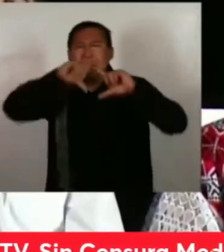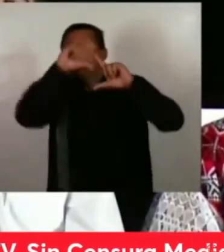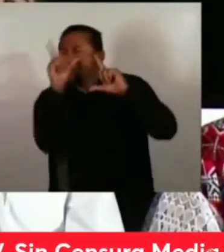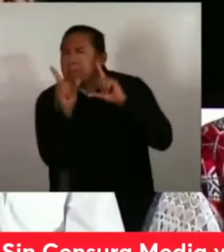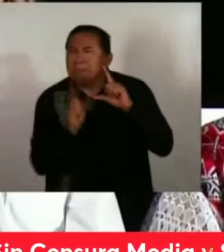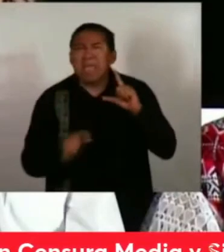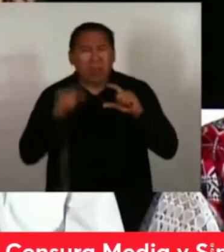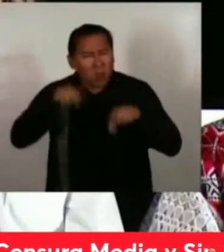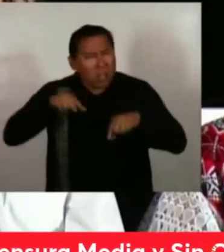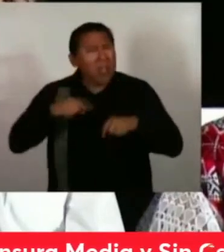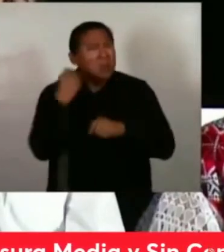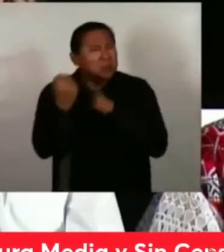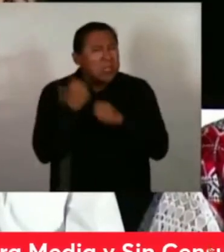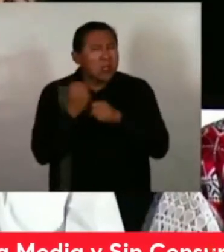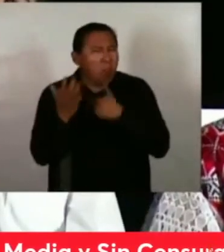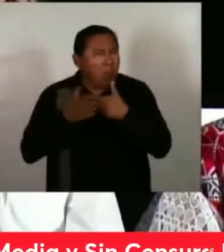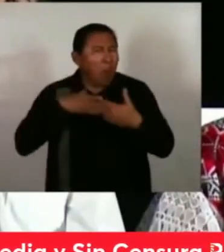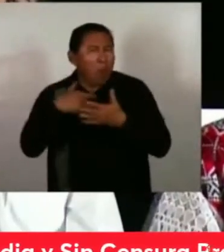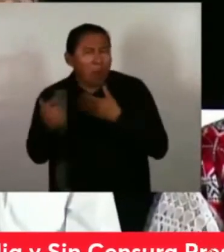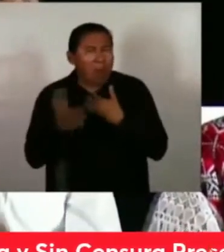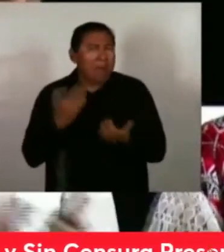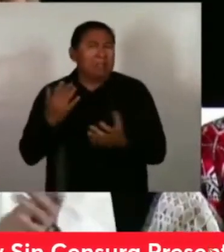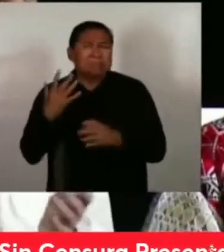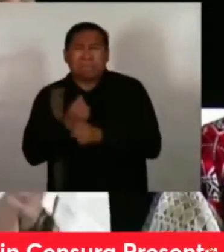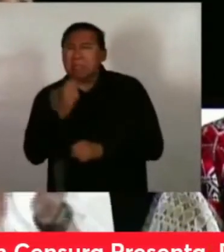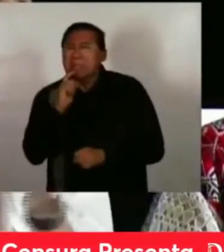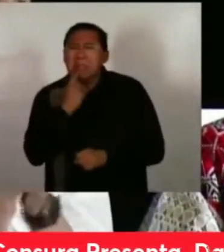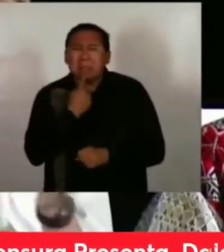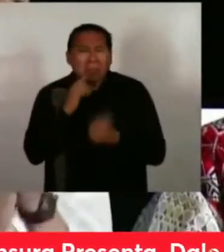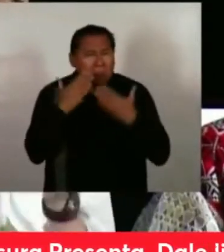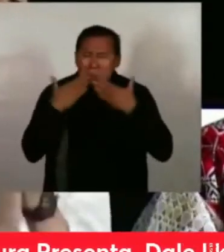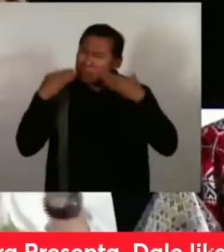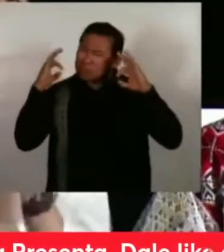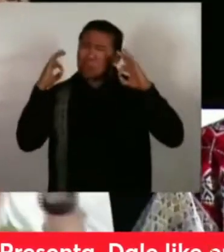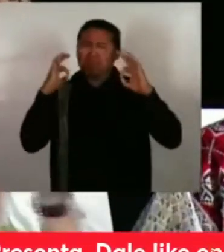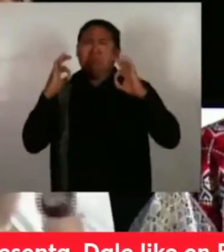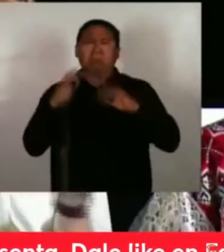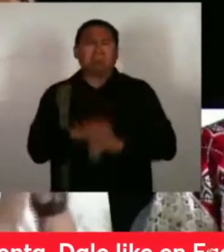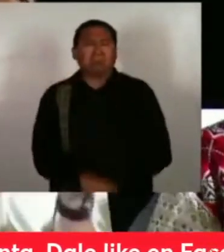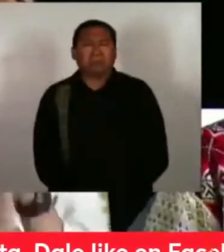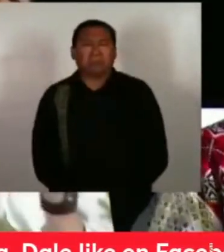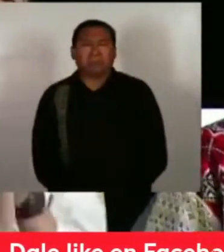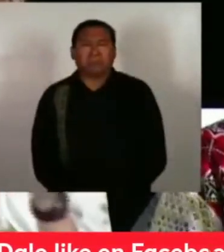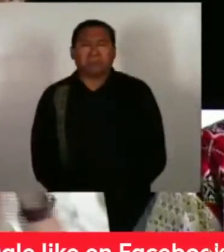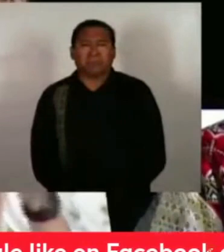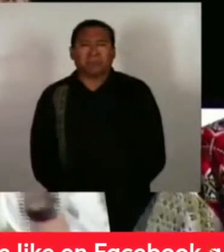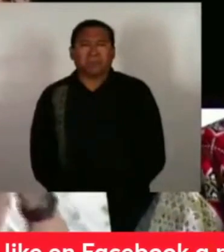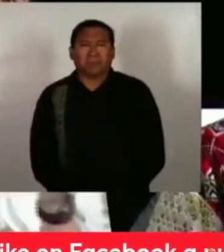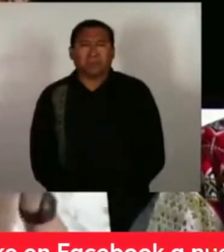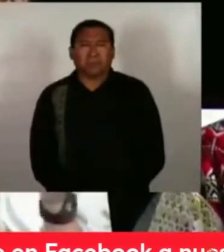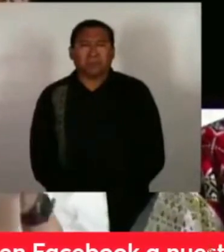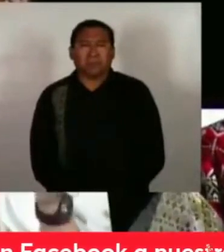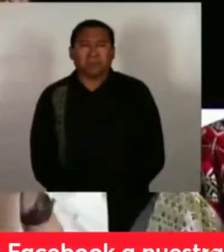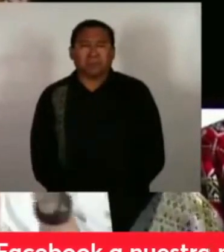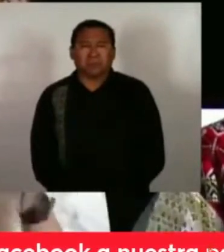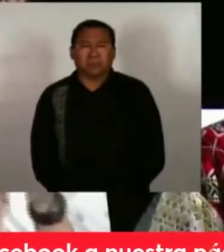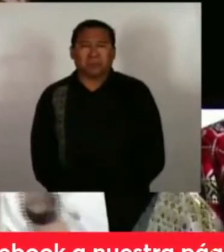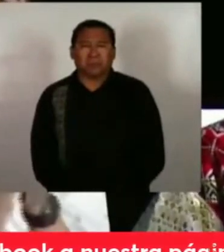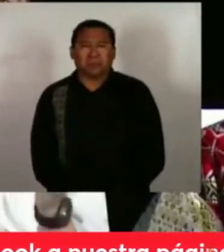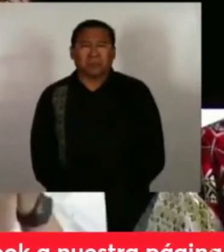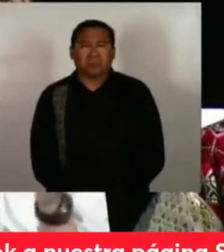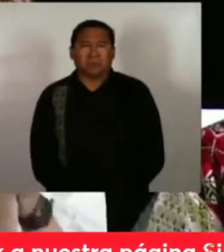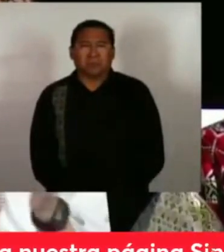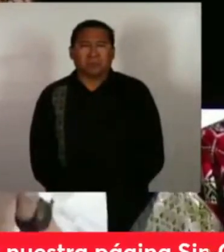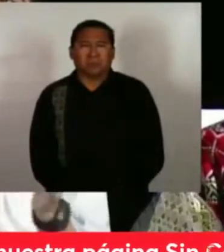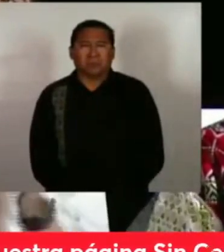época moderna, Andrés Manuel López Obrador.